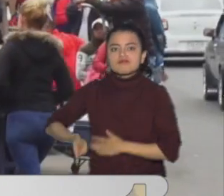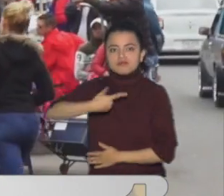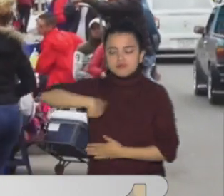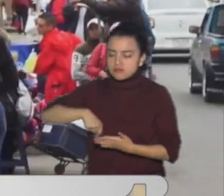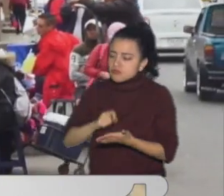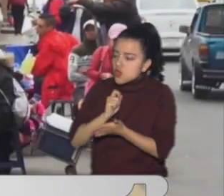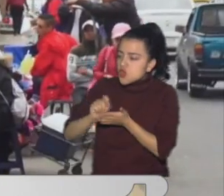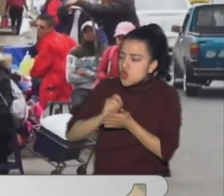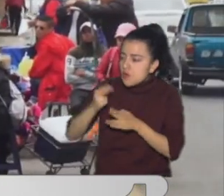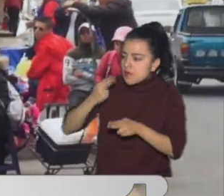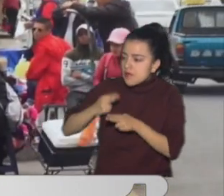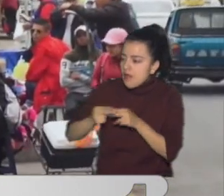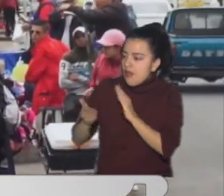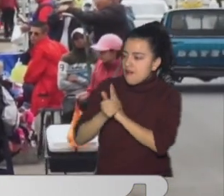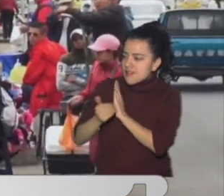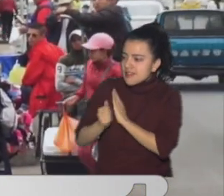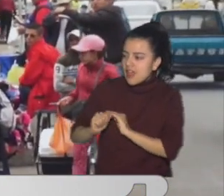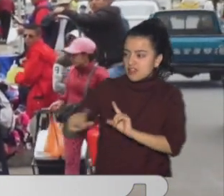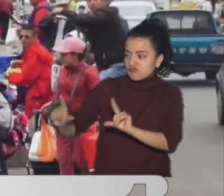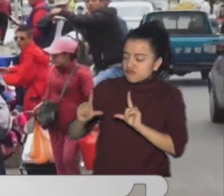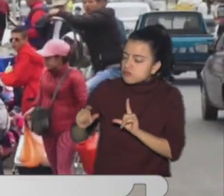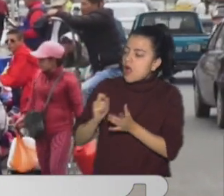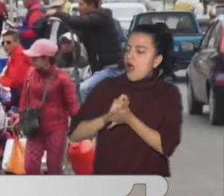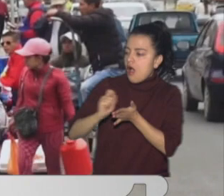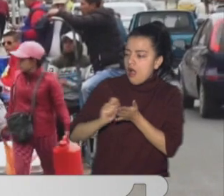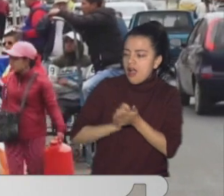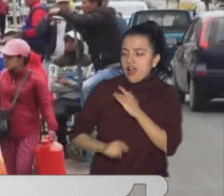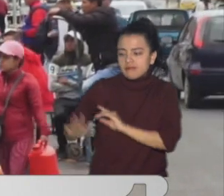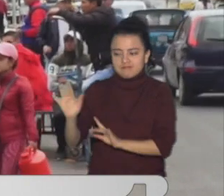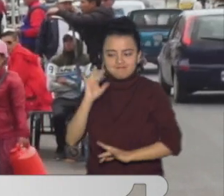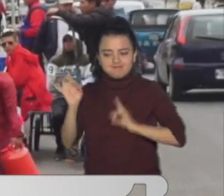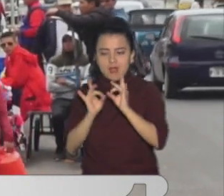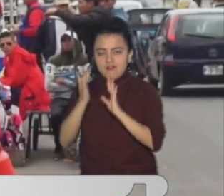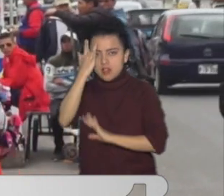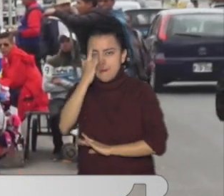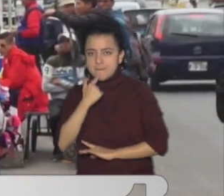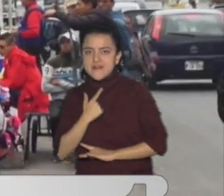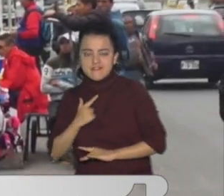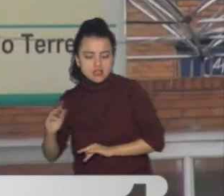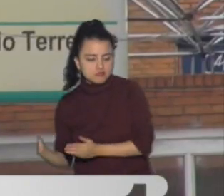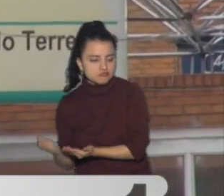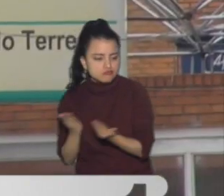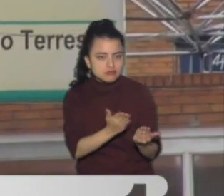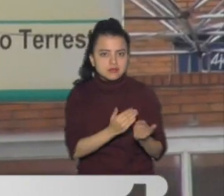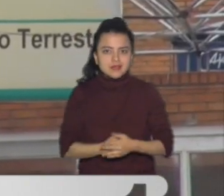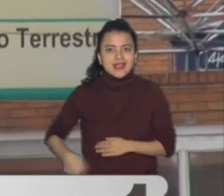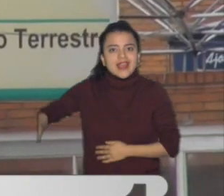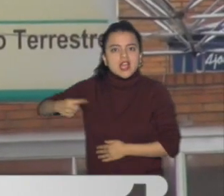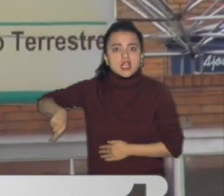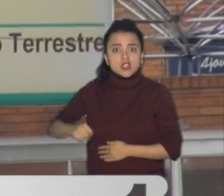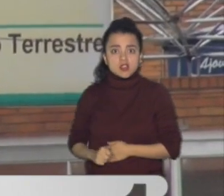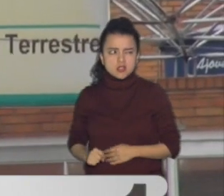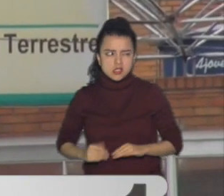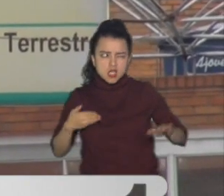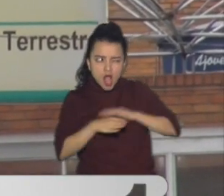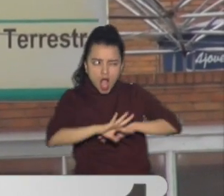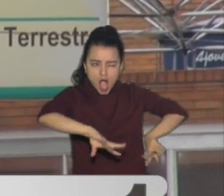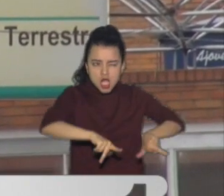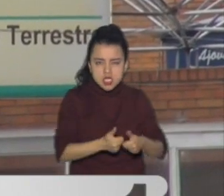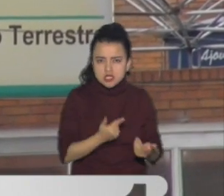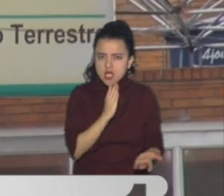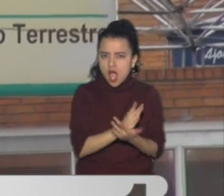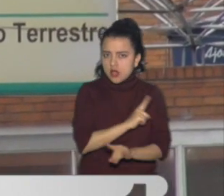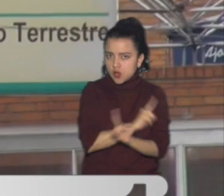cuáles son sus habilidades, y no olvidar que esas personas vienen a nuestro país no buscando nada diferente que un mejor futuro para ellos y sus hijos. Si ellos